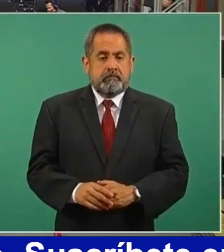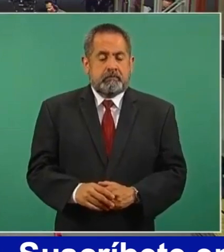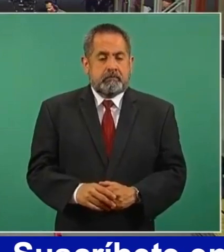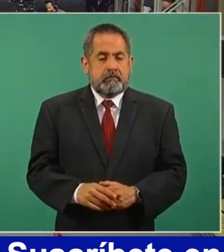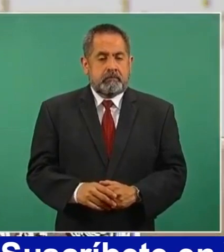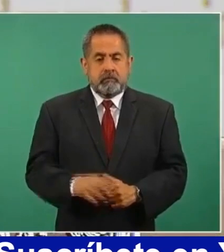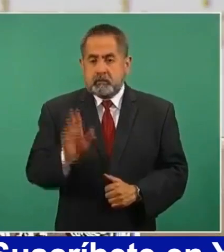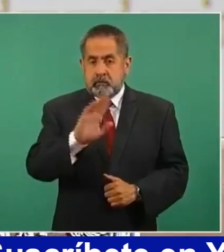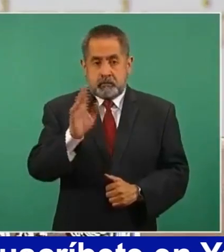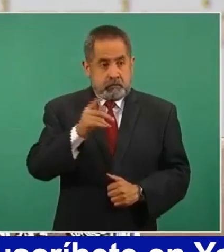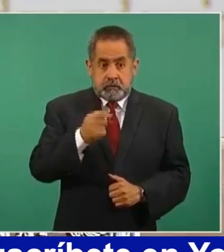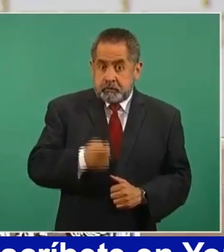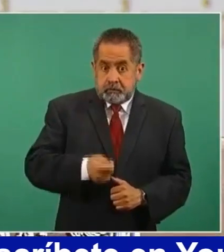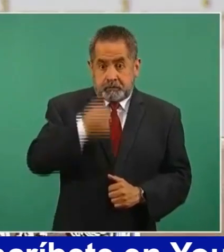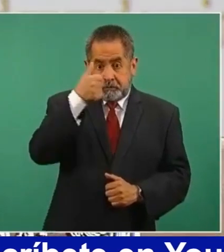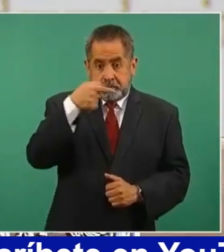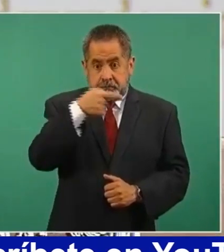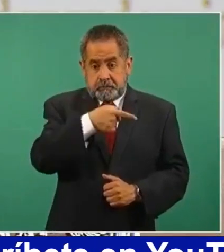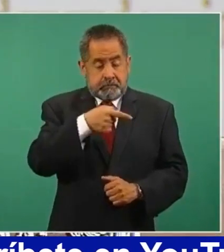La primera vez.